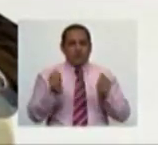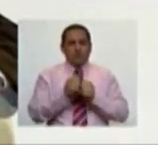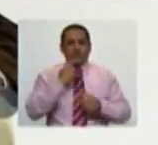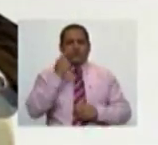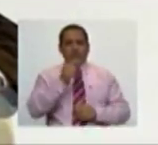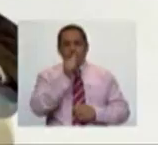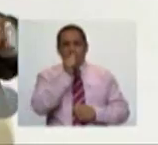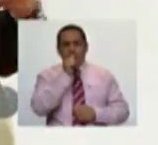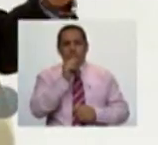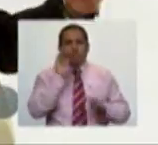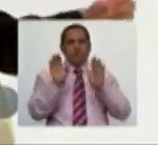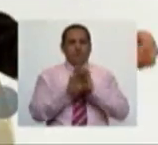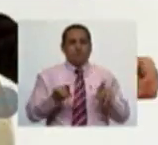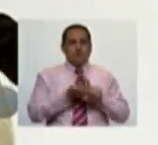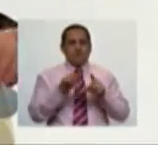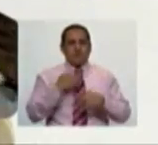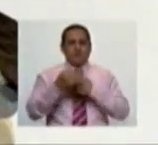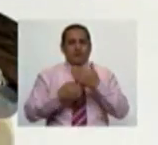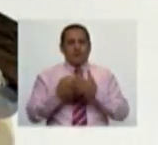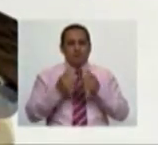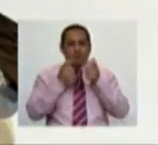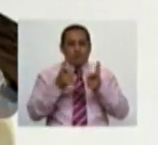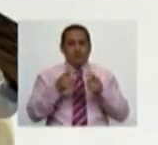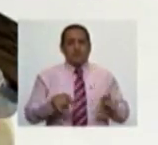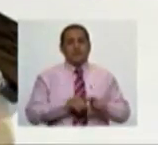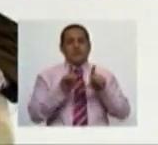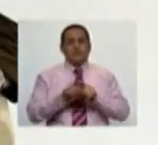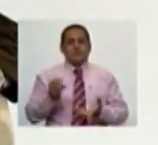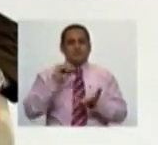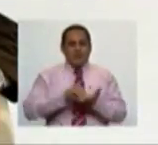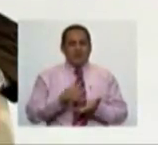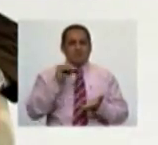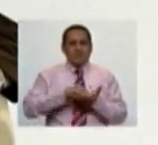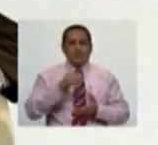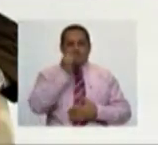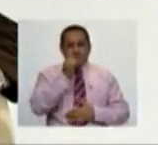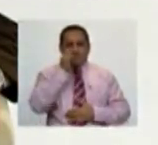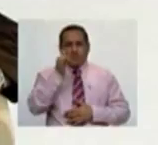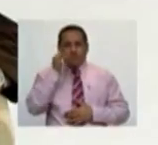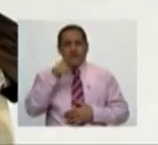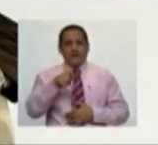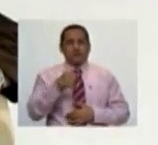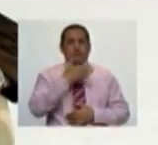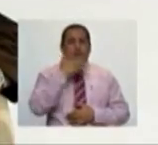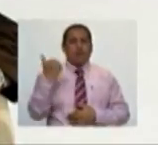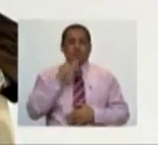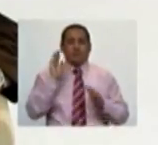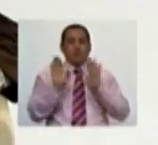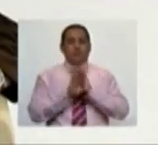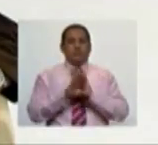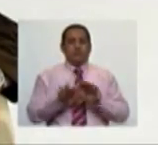a través de denuncias anónimas, a través de los canales, y también de repente instalar videocámaras, ¿no? Eso es